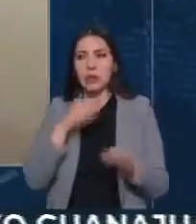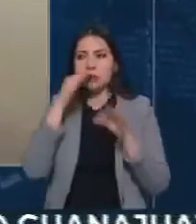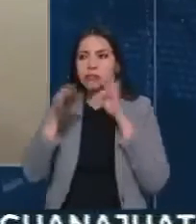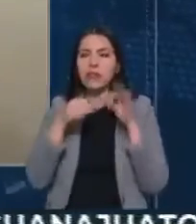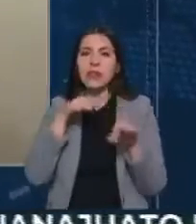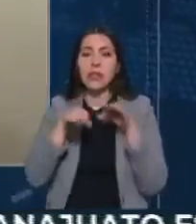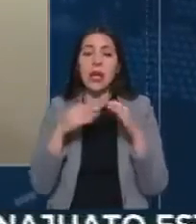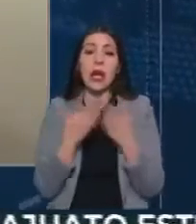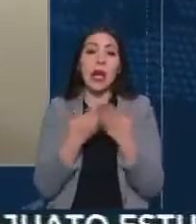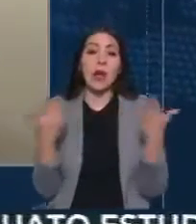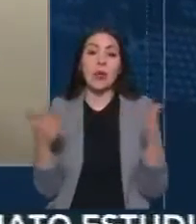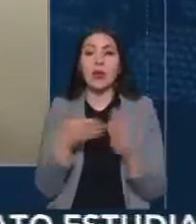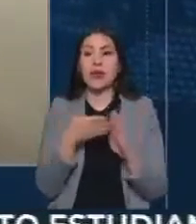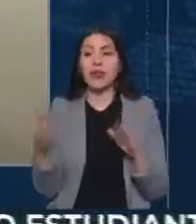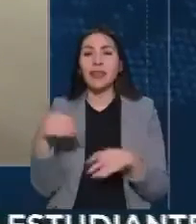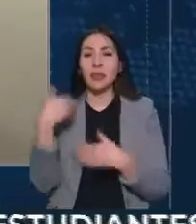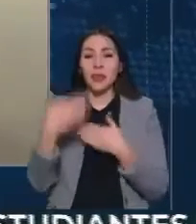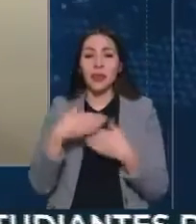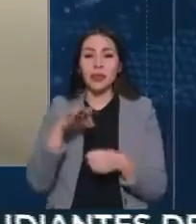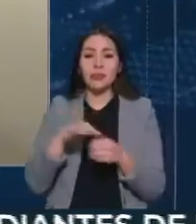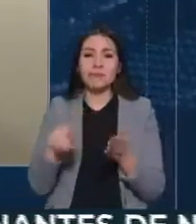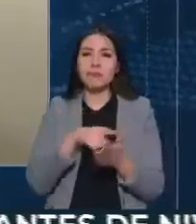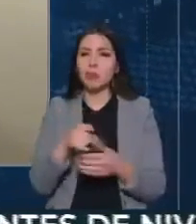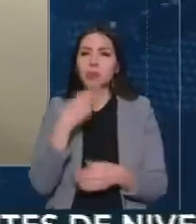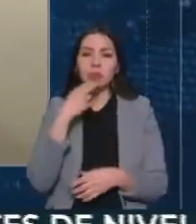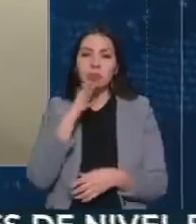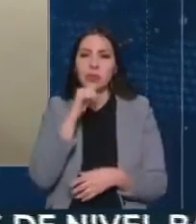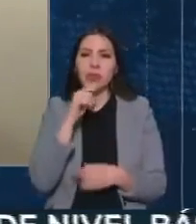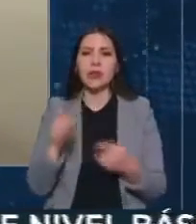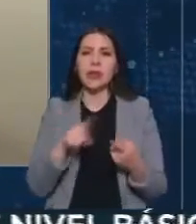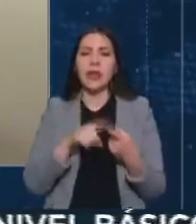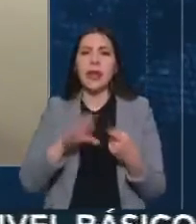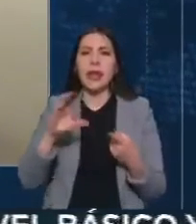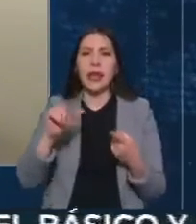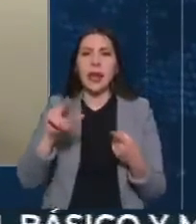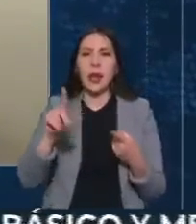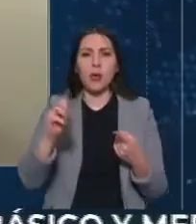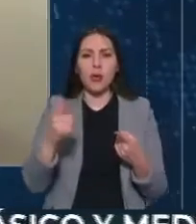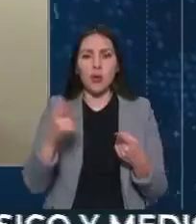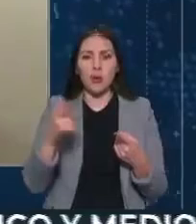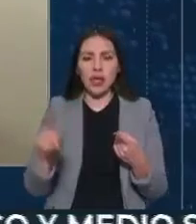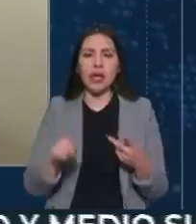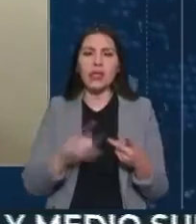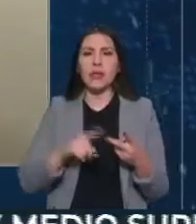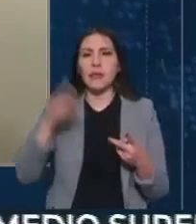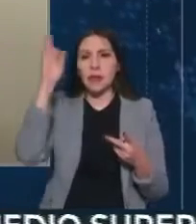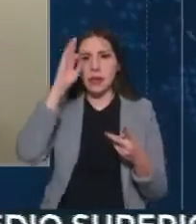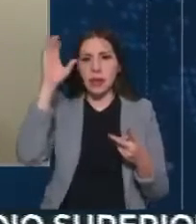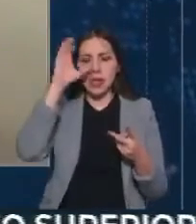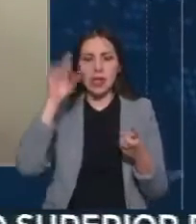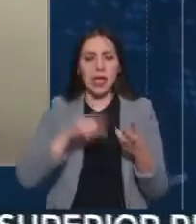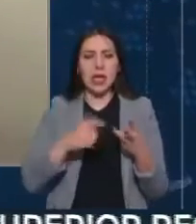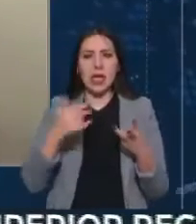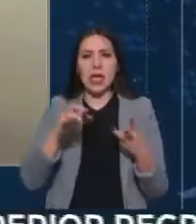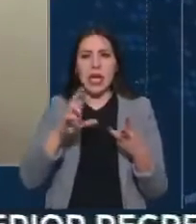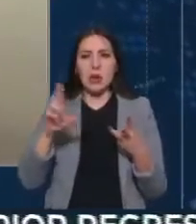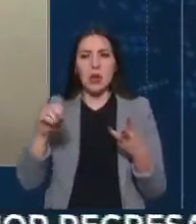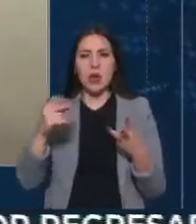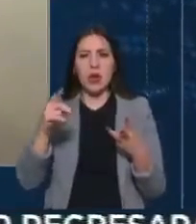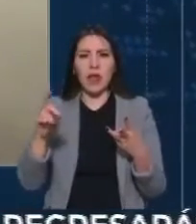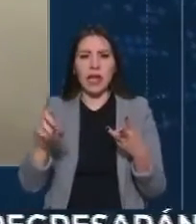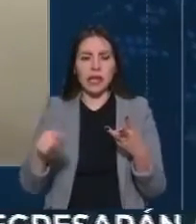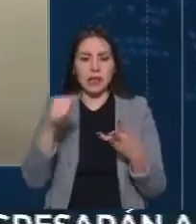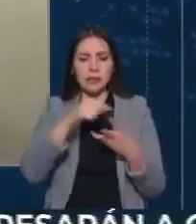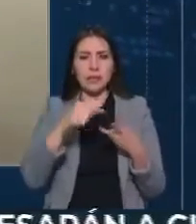electoral, personajes como Claudio X González, Felipe Calderón, aquí tengo la lista, Guillermo Rodríguez, han enviado cerca